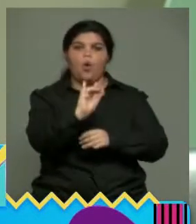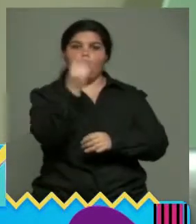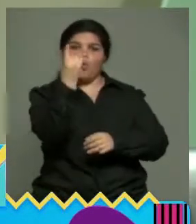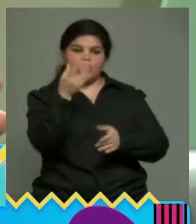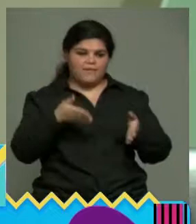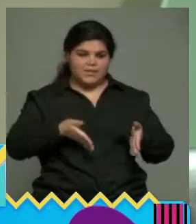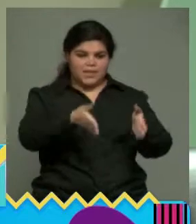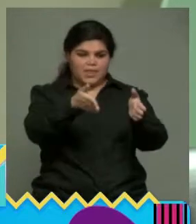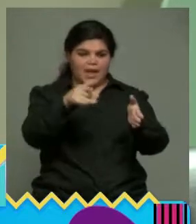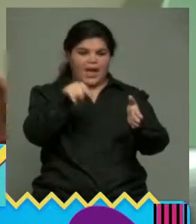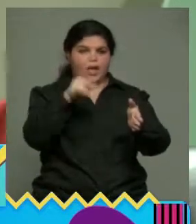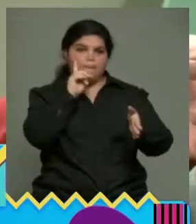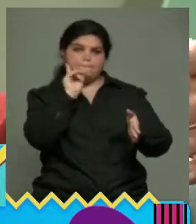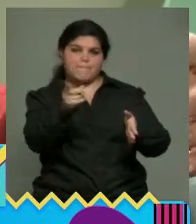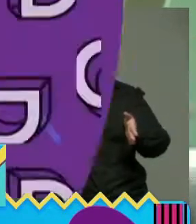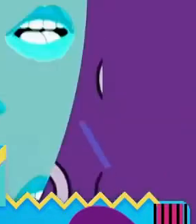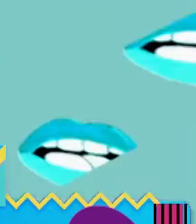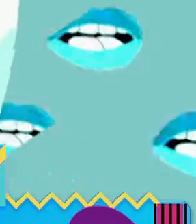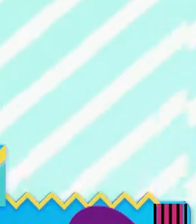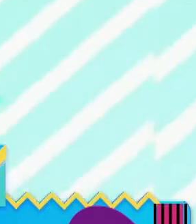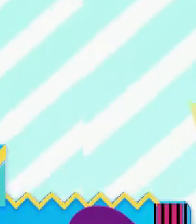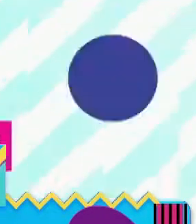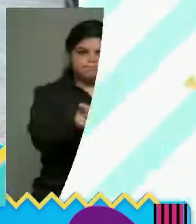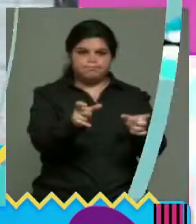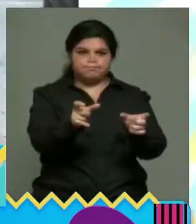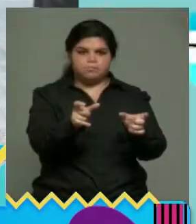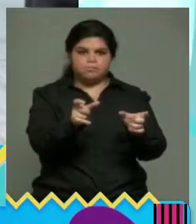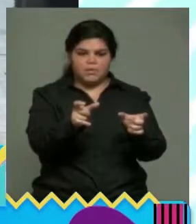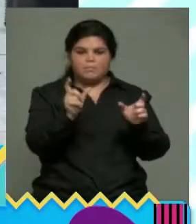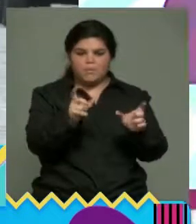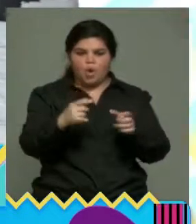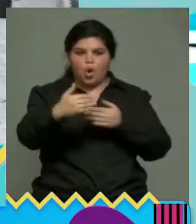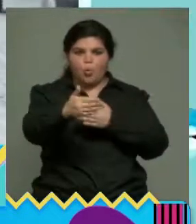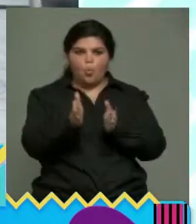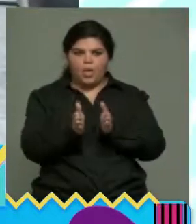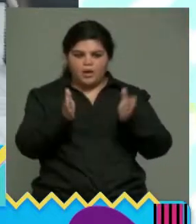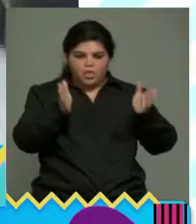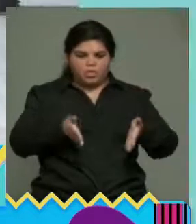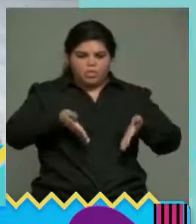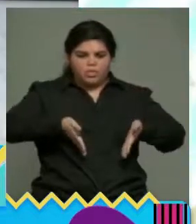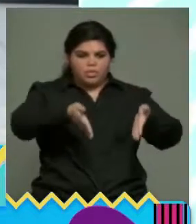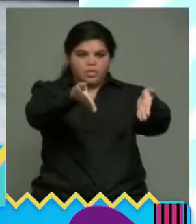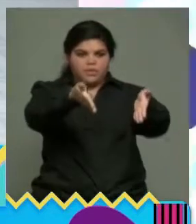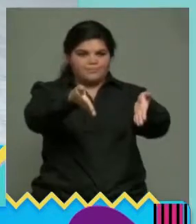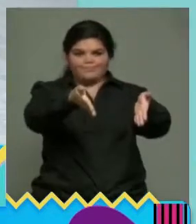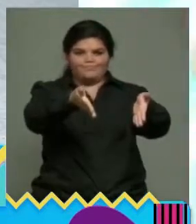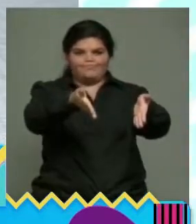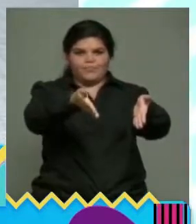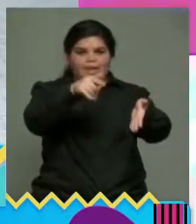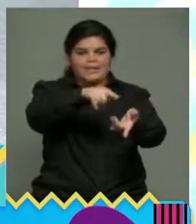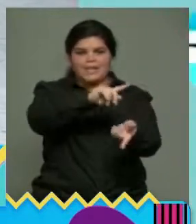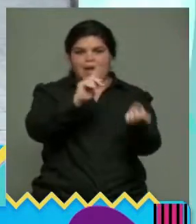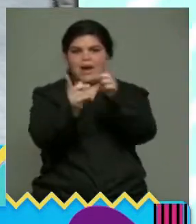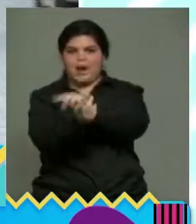peligroso esos adoquines cuadrados que habían. Y se reemplazó. Es